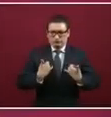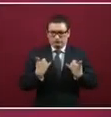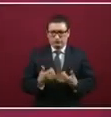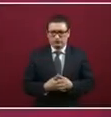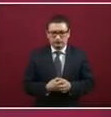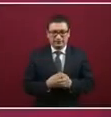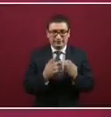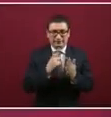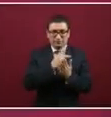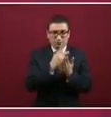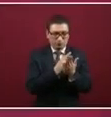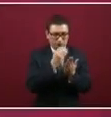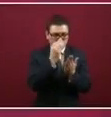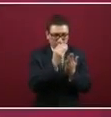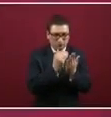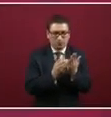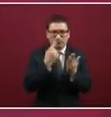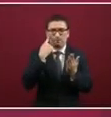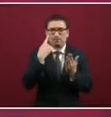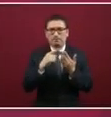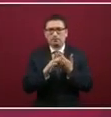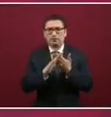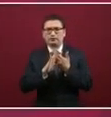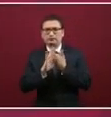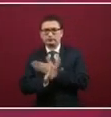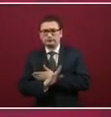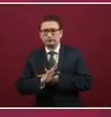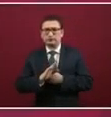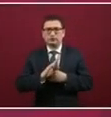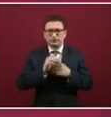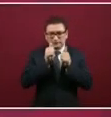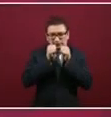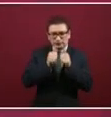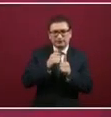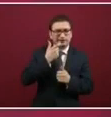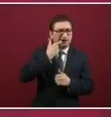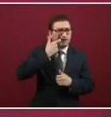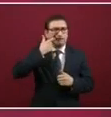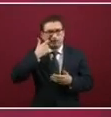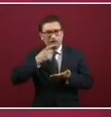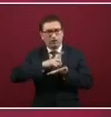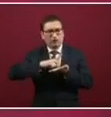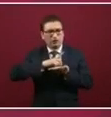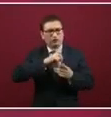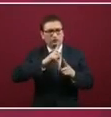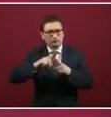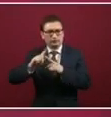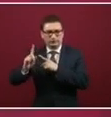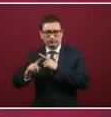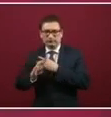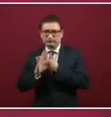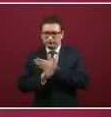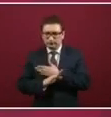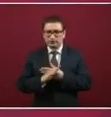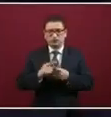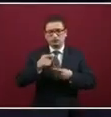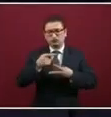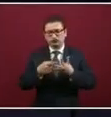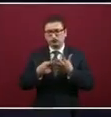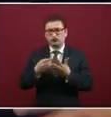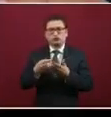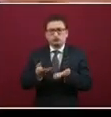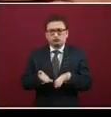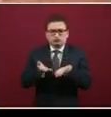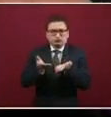el programa de prevención y de atención a adicciones y opciones a los jóvenes. Tenemos